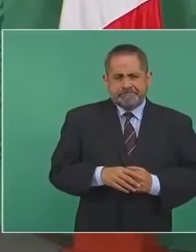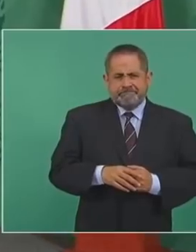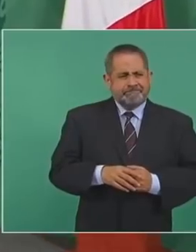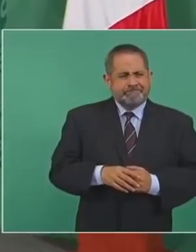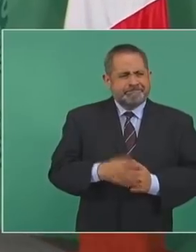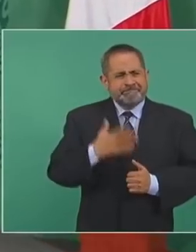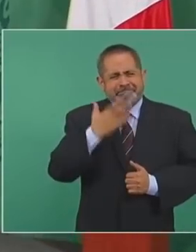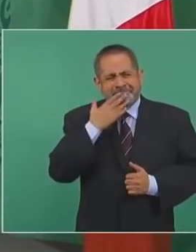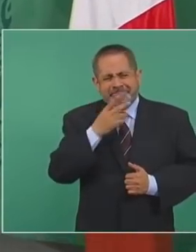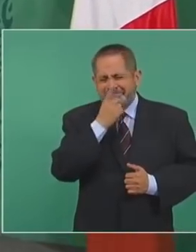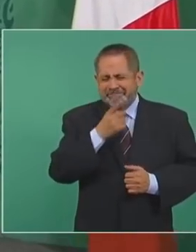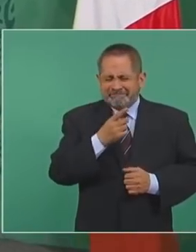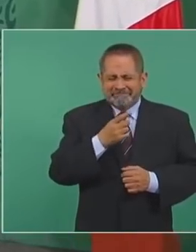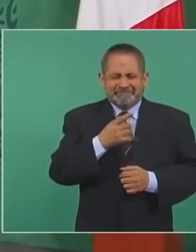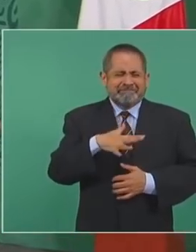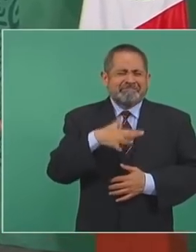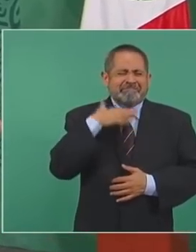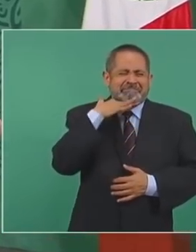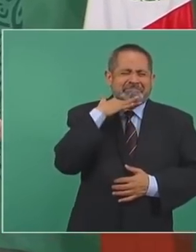inmoralidad.